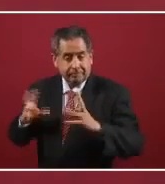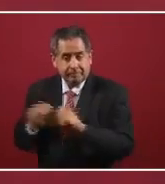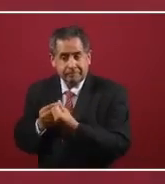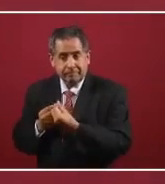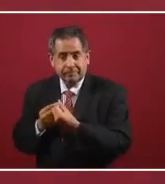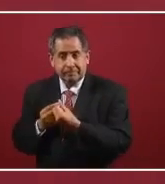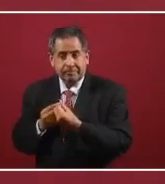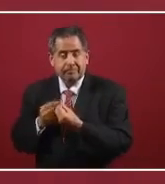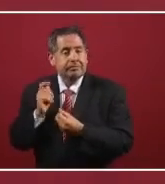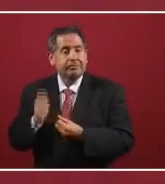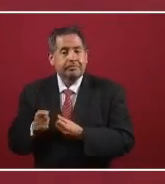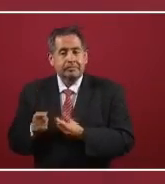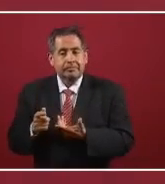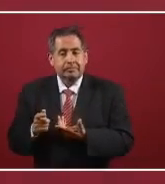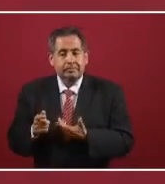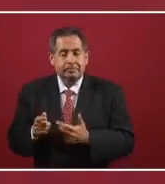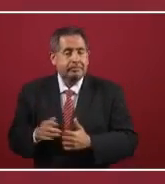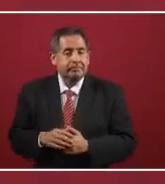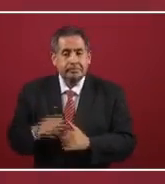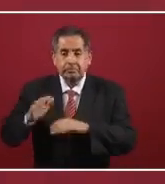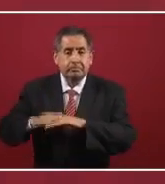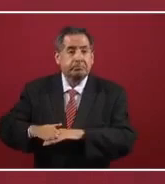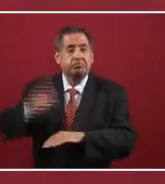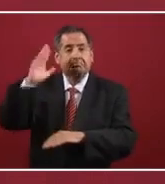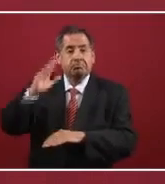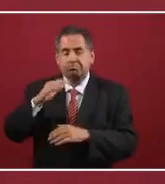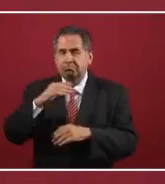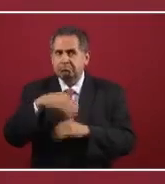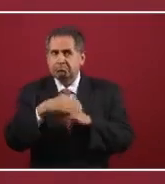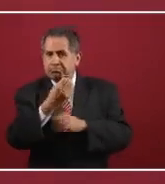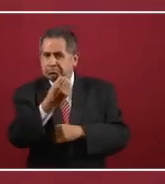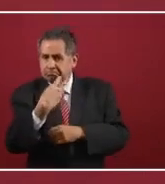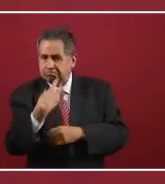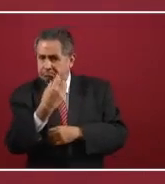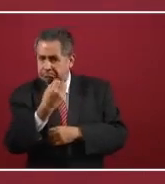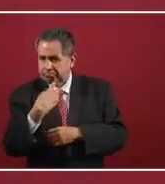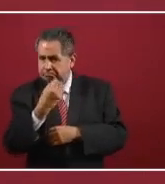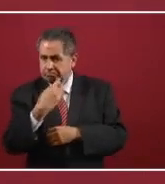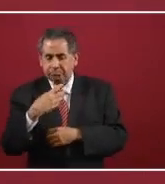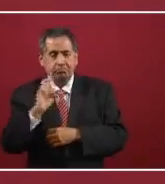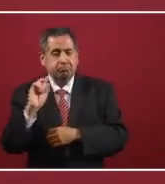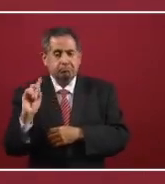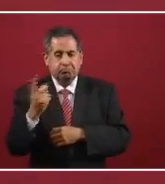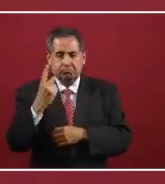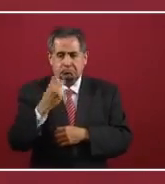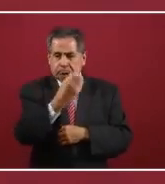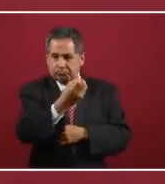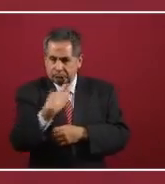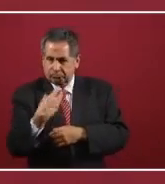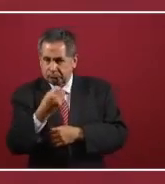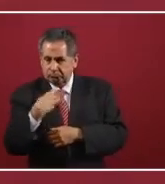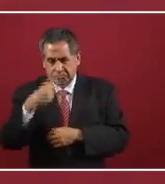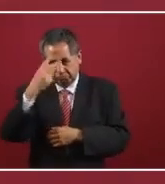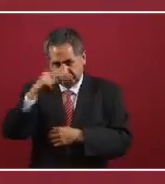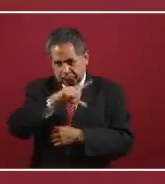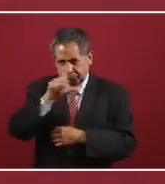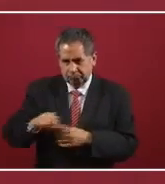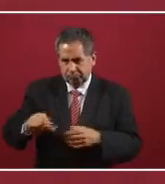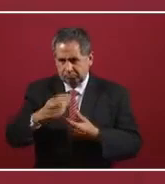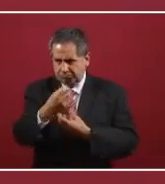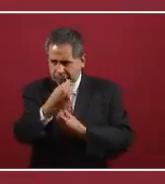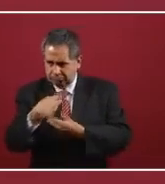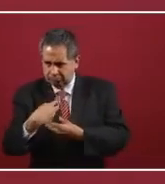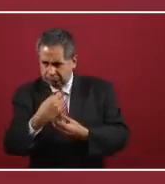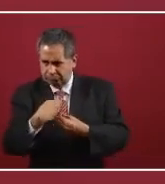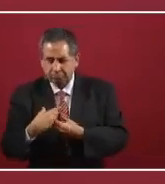es el de mayor envíos de dinero, de recursos de